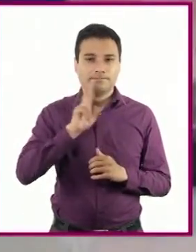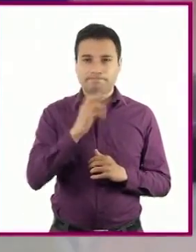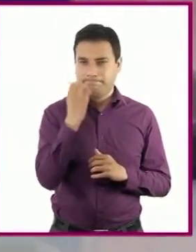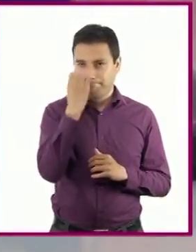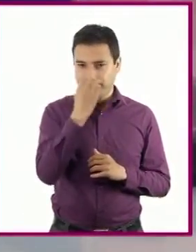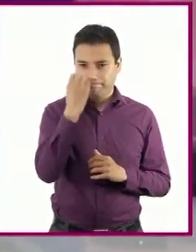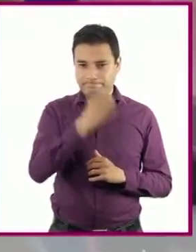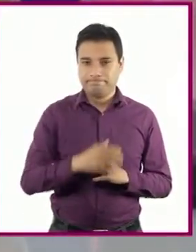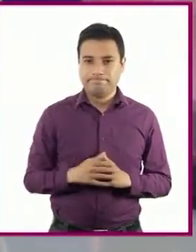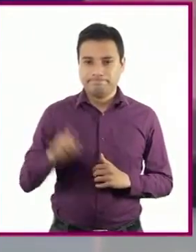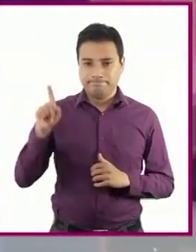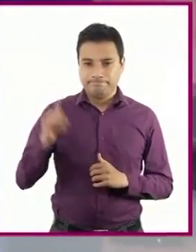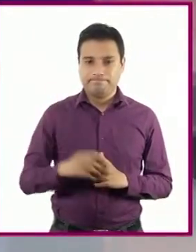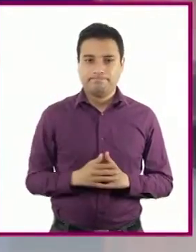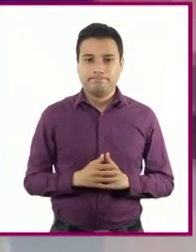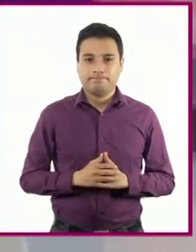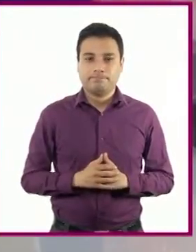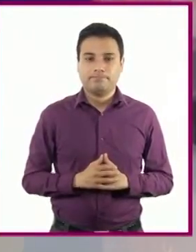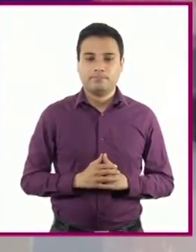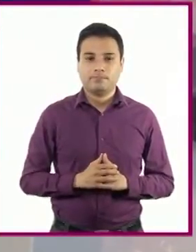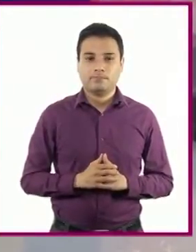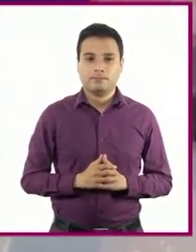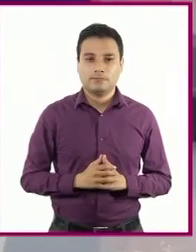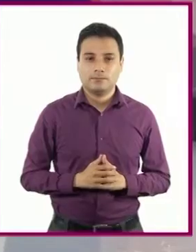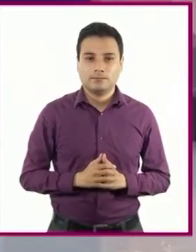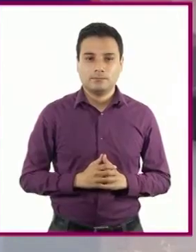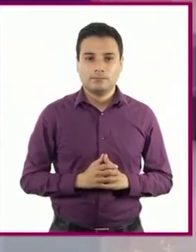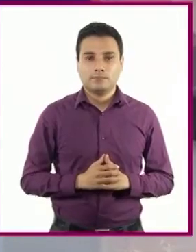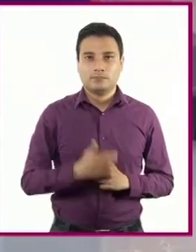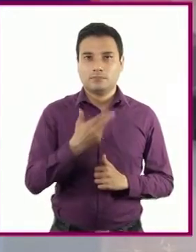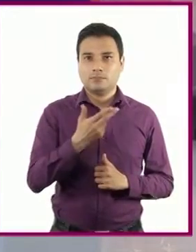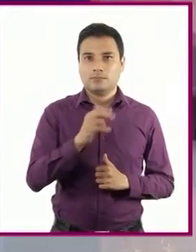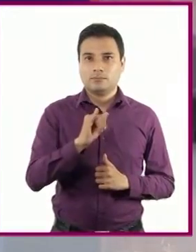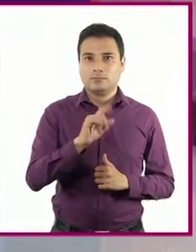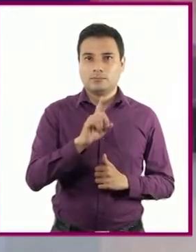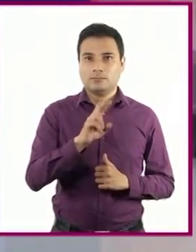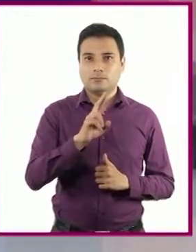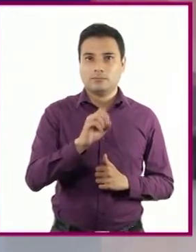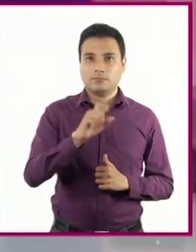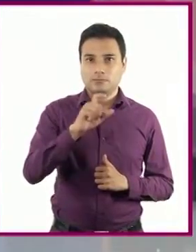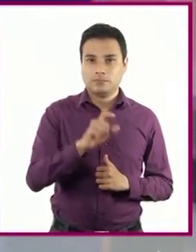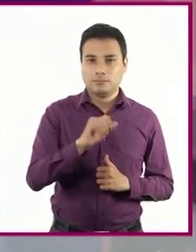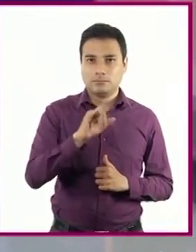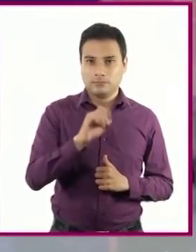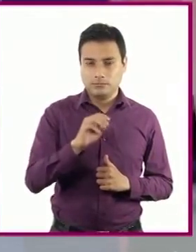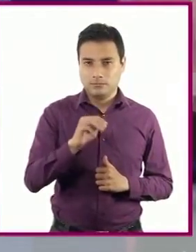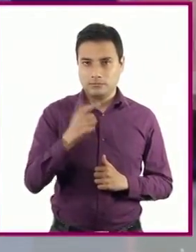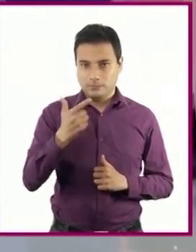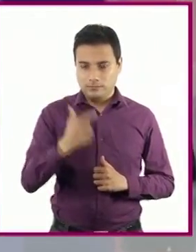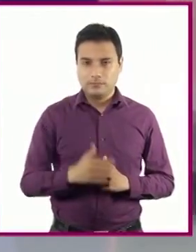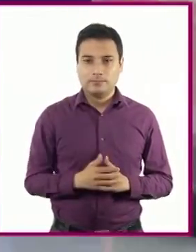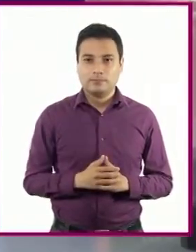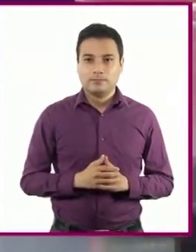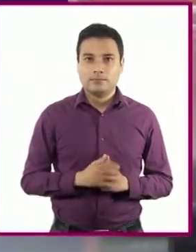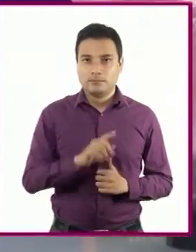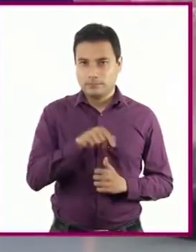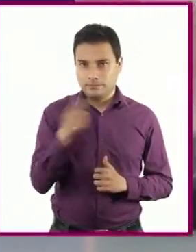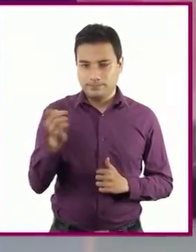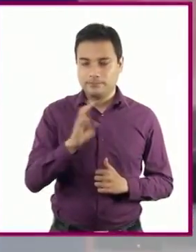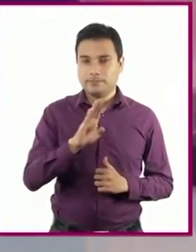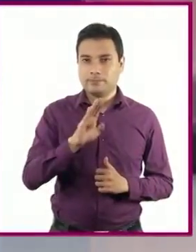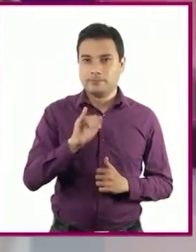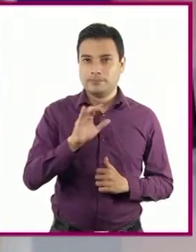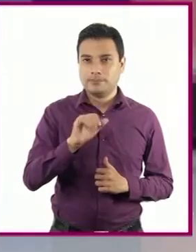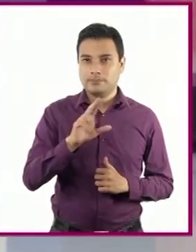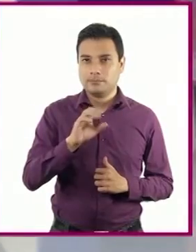dióxido de manganeso, el hidróxido de magnesio, disculpen, es nuestra sustancia, y el bicarbonato de